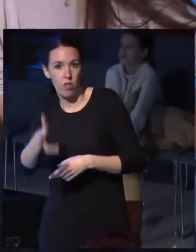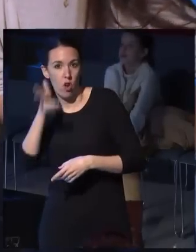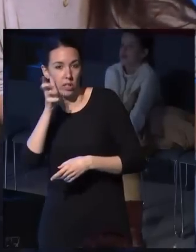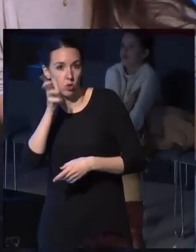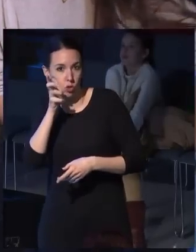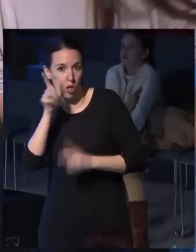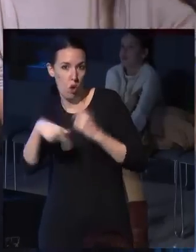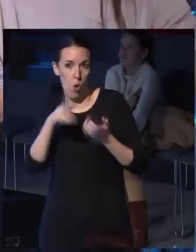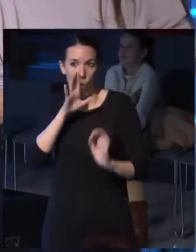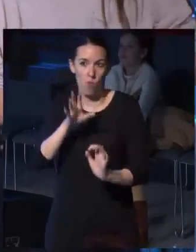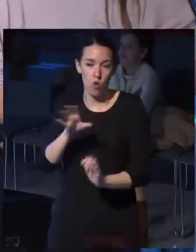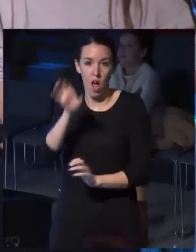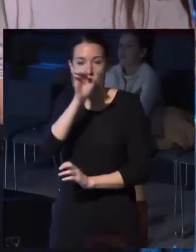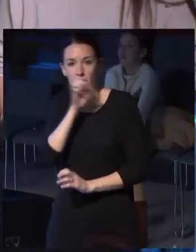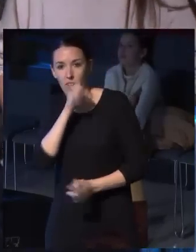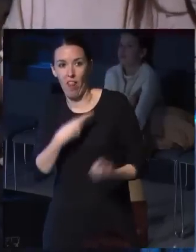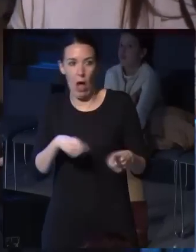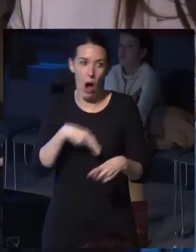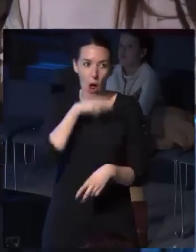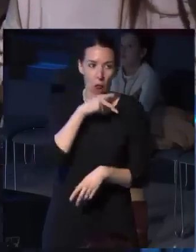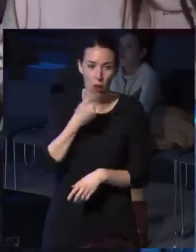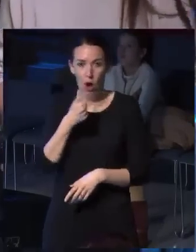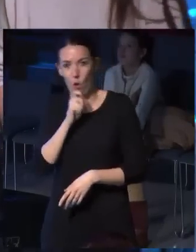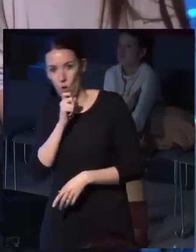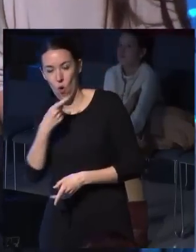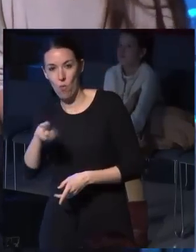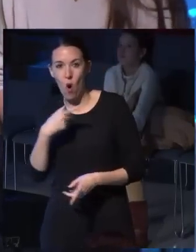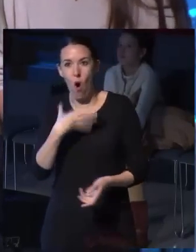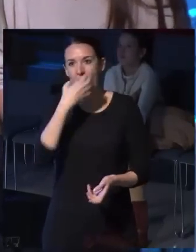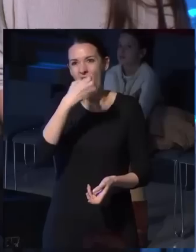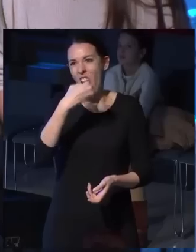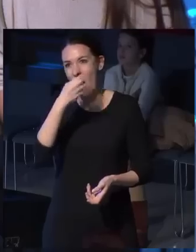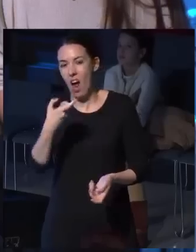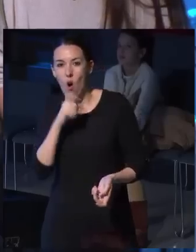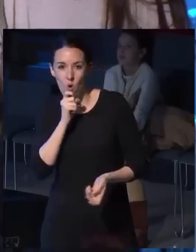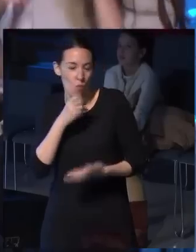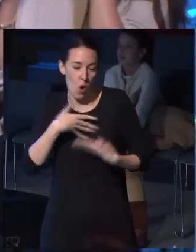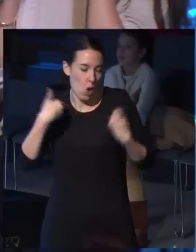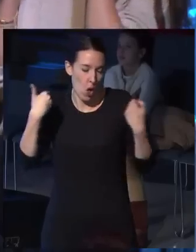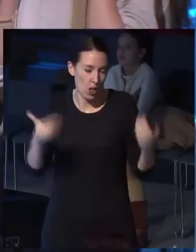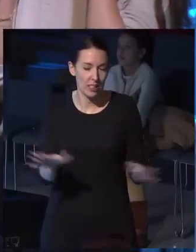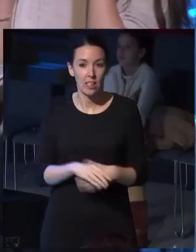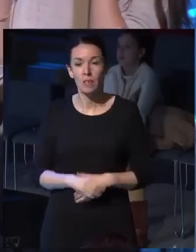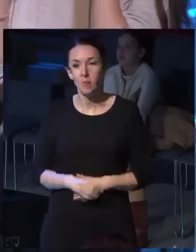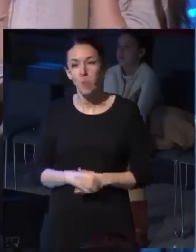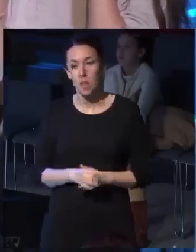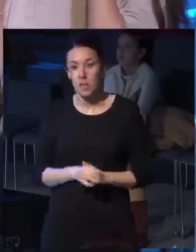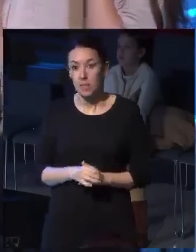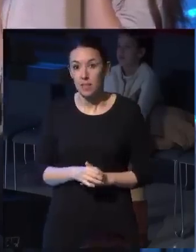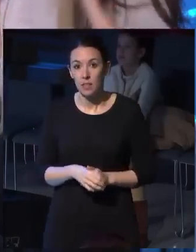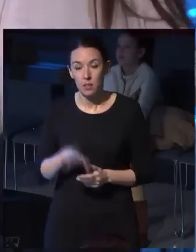nos hacemos burla de cómo cantamos, cómo pronunciamos, cómo gritamos o cómo lo que sea. Sí, pero a la hora de